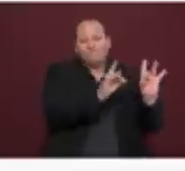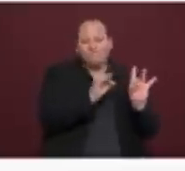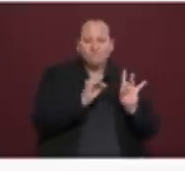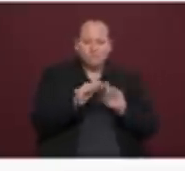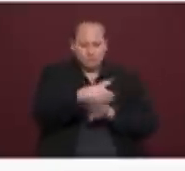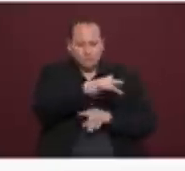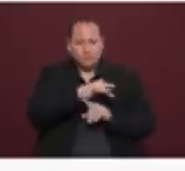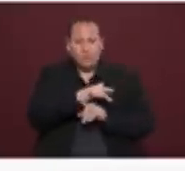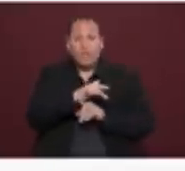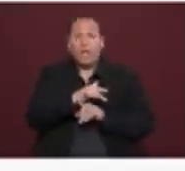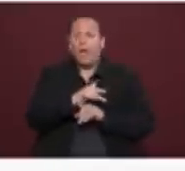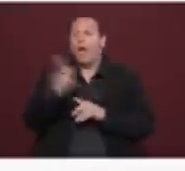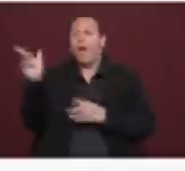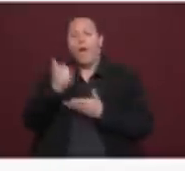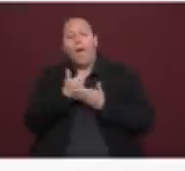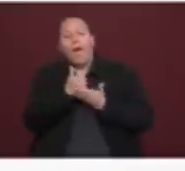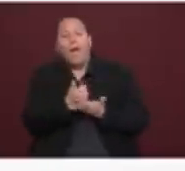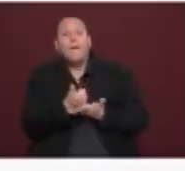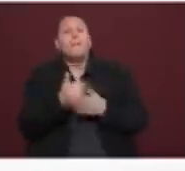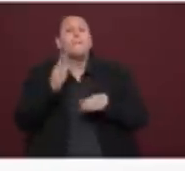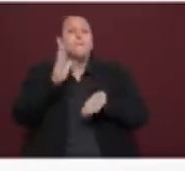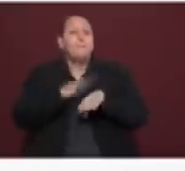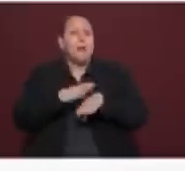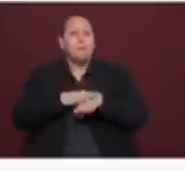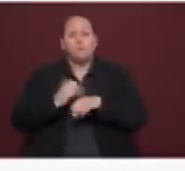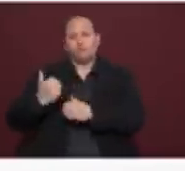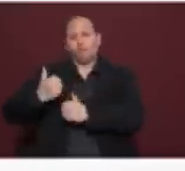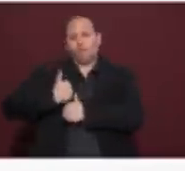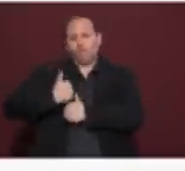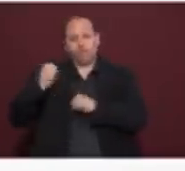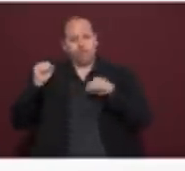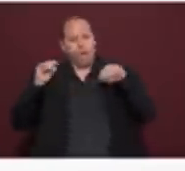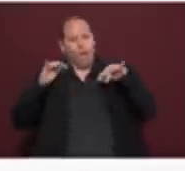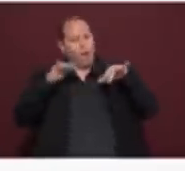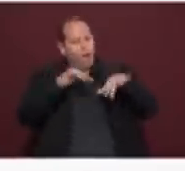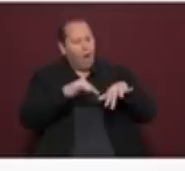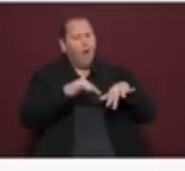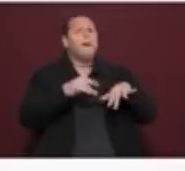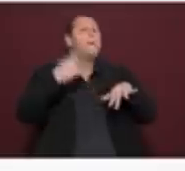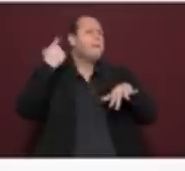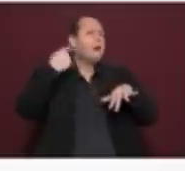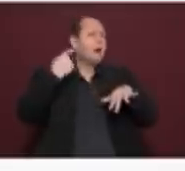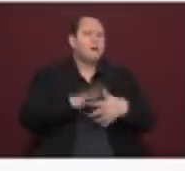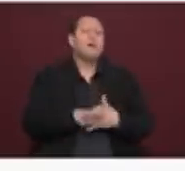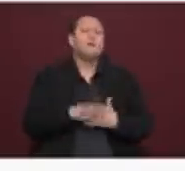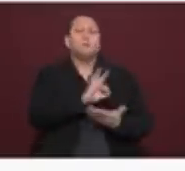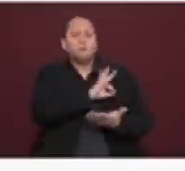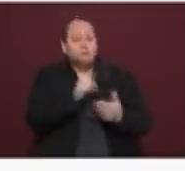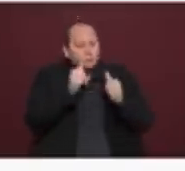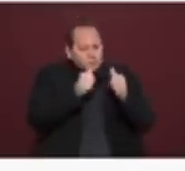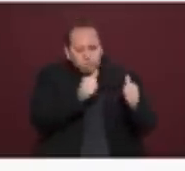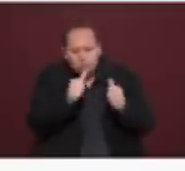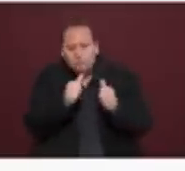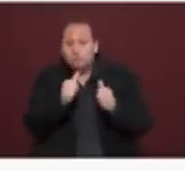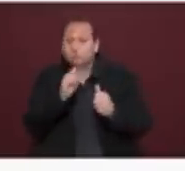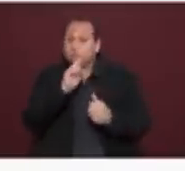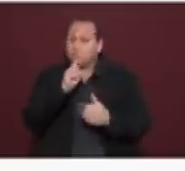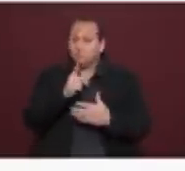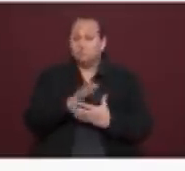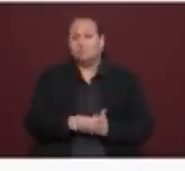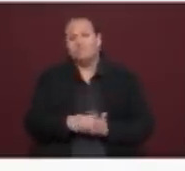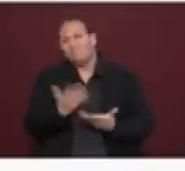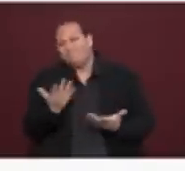determinó incrementar los efectivos para poder atender de manera